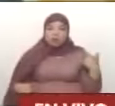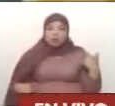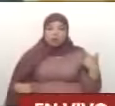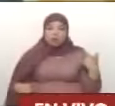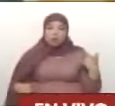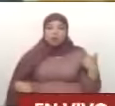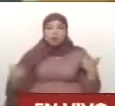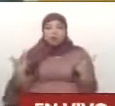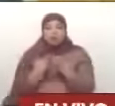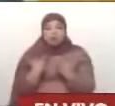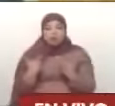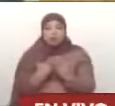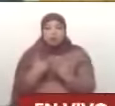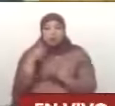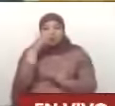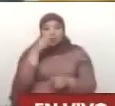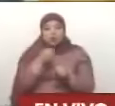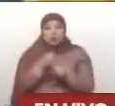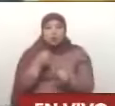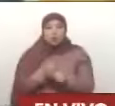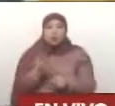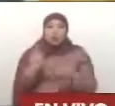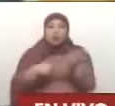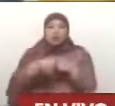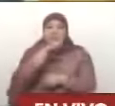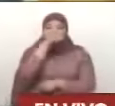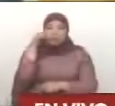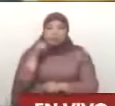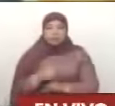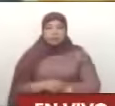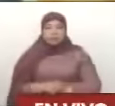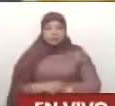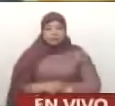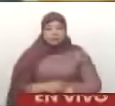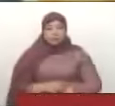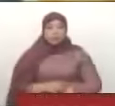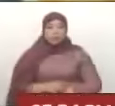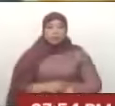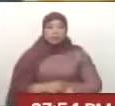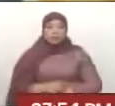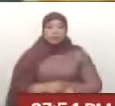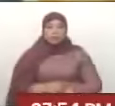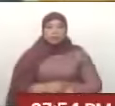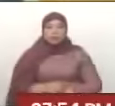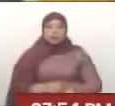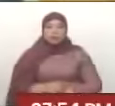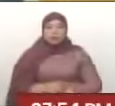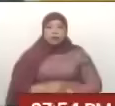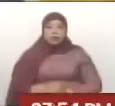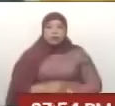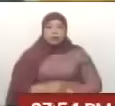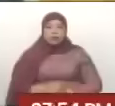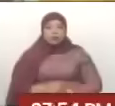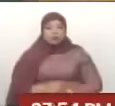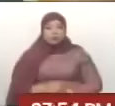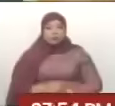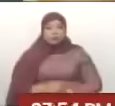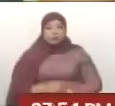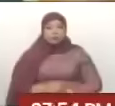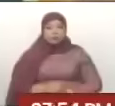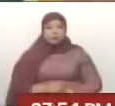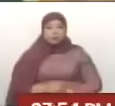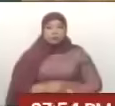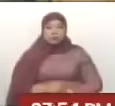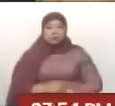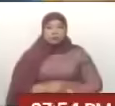un asesinato a encargo del narcotráfico colombiano y estadounidense. Y estadounidense. Sí, porque en Estados Unidos no hay